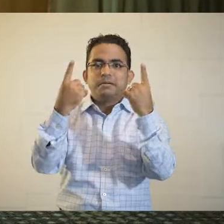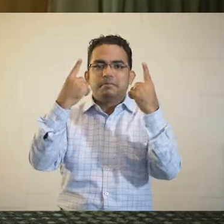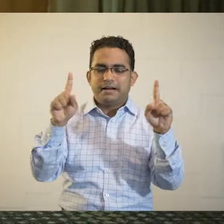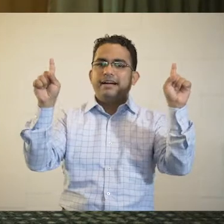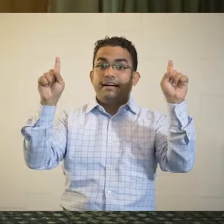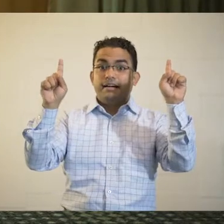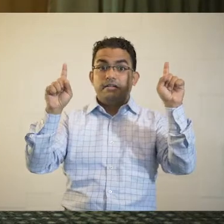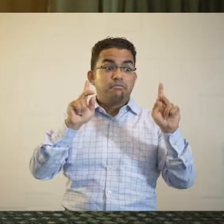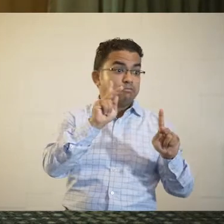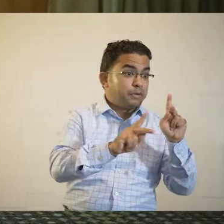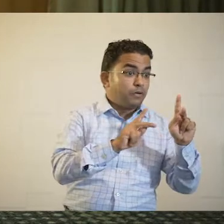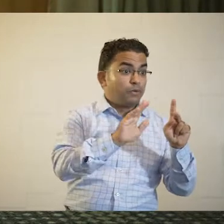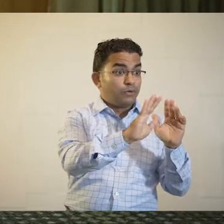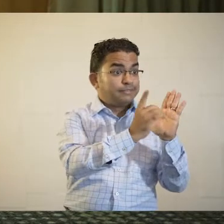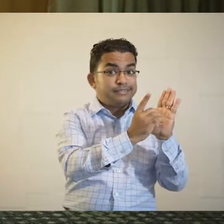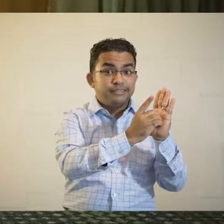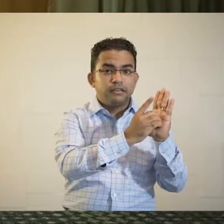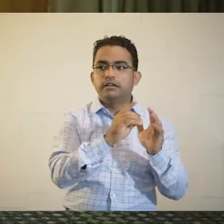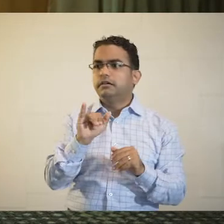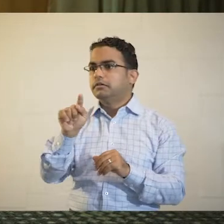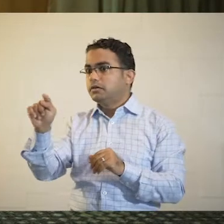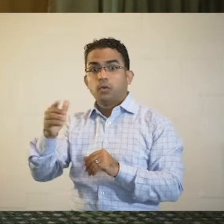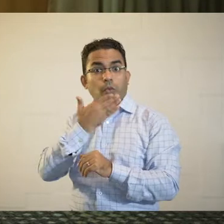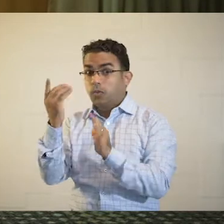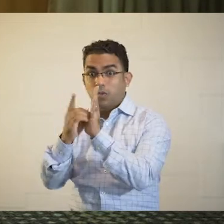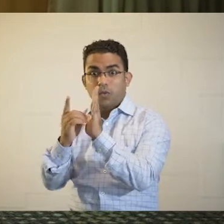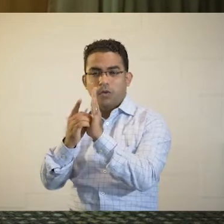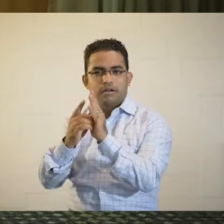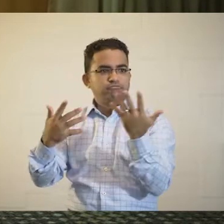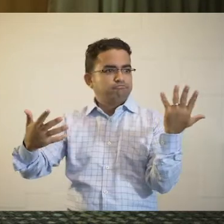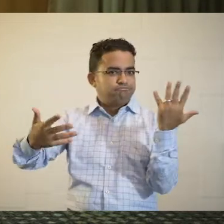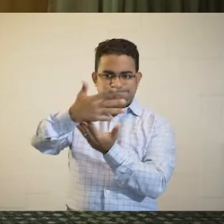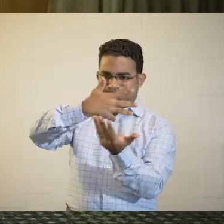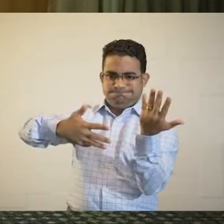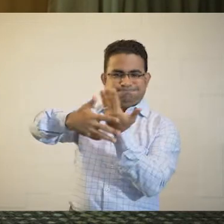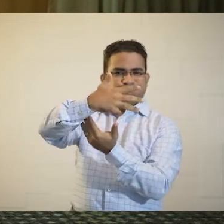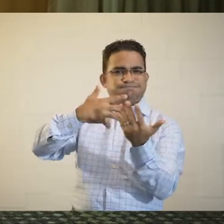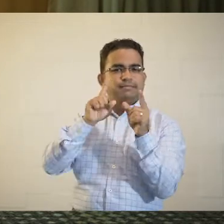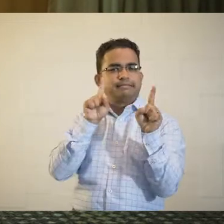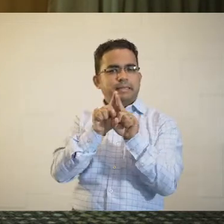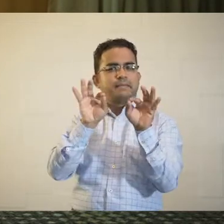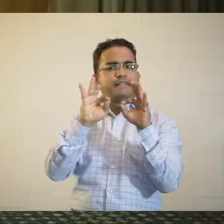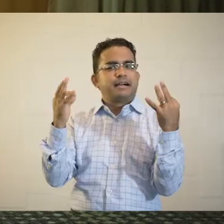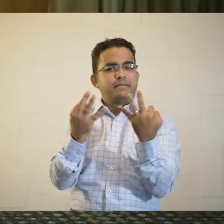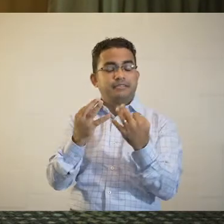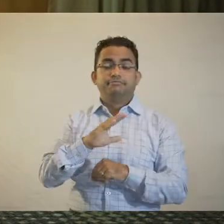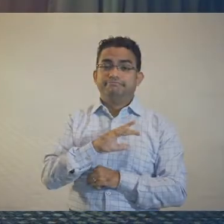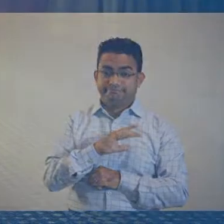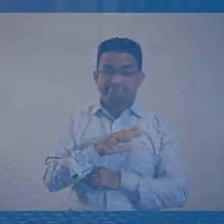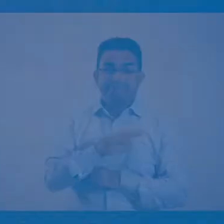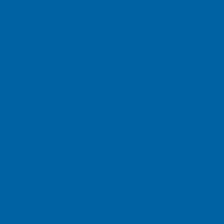en el que se cobijaron las historias de los clientes y las historias de nuestras familias.